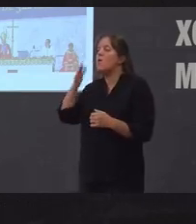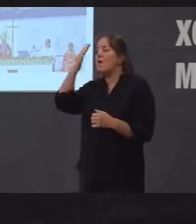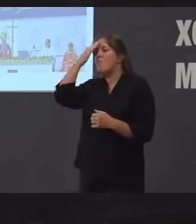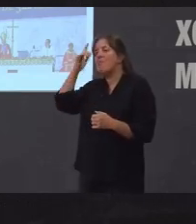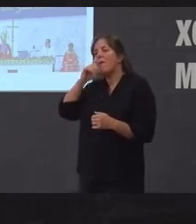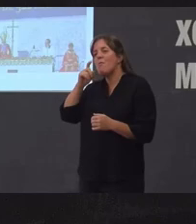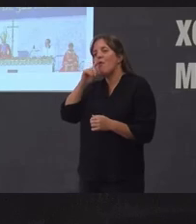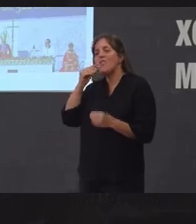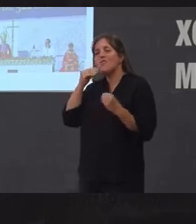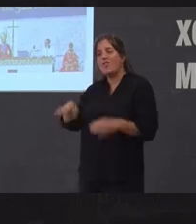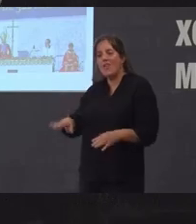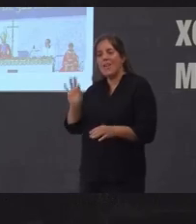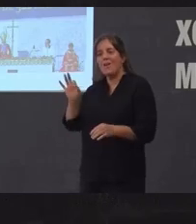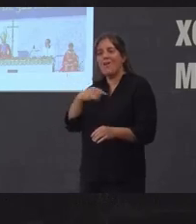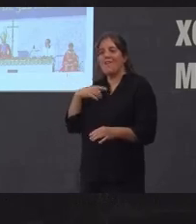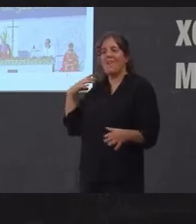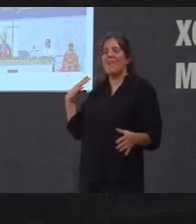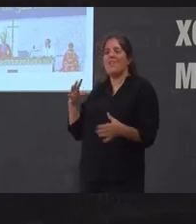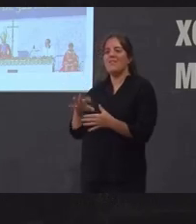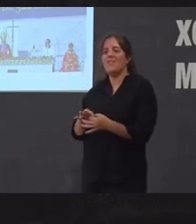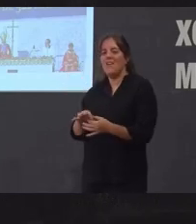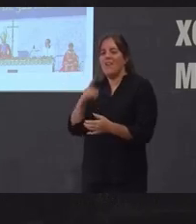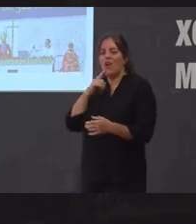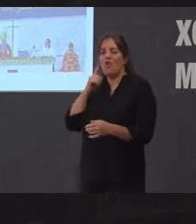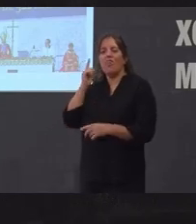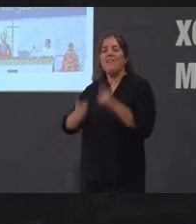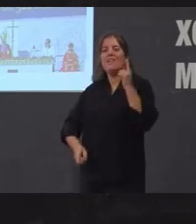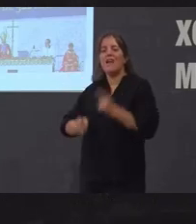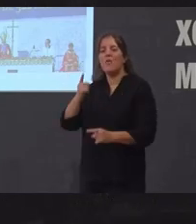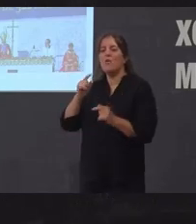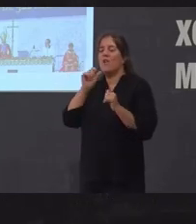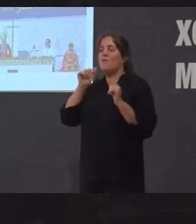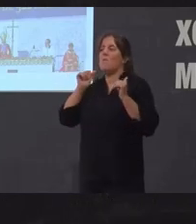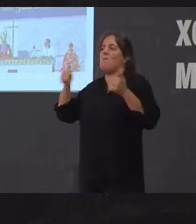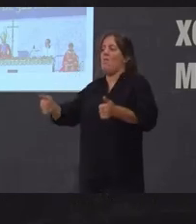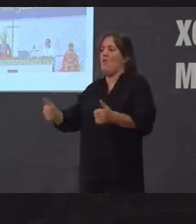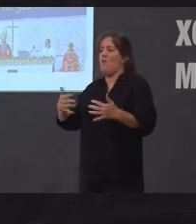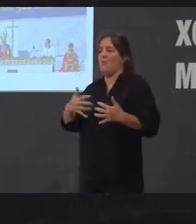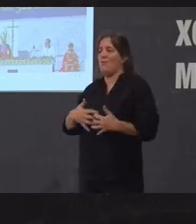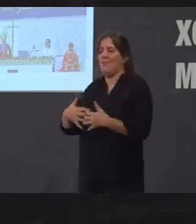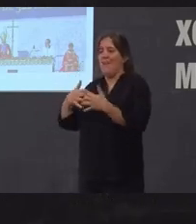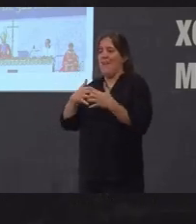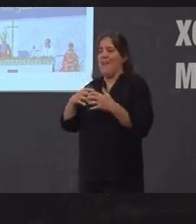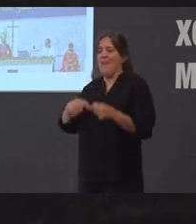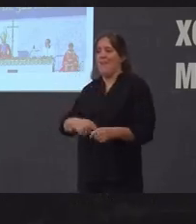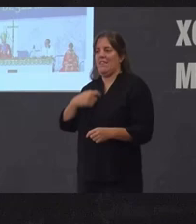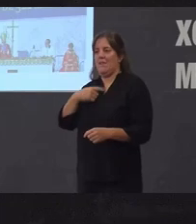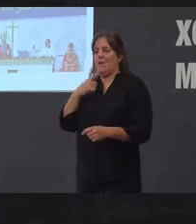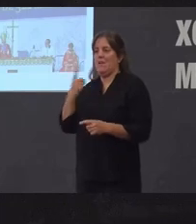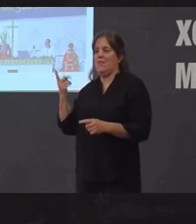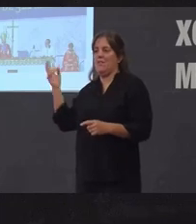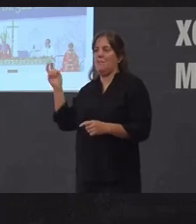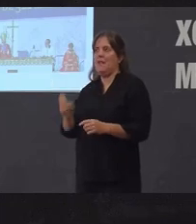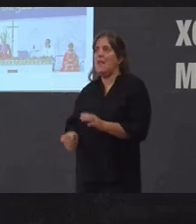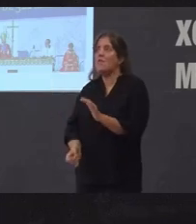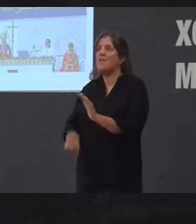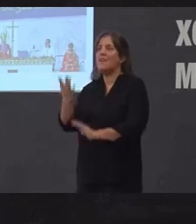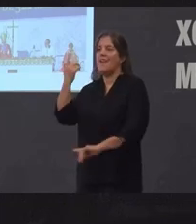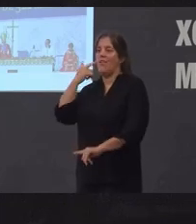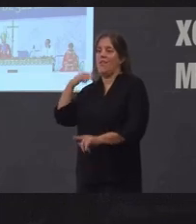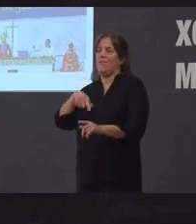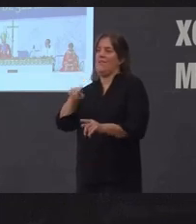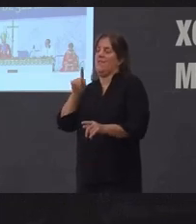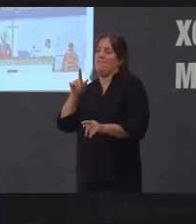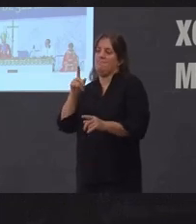memoria histórica asociada a dictadura que di a república foi o orixen de la guerra civil, o orixen de todos os males. E o segundo é que a Igrexa, nun